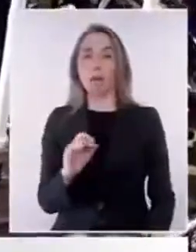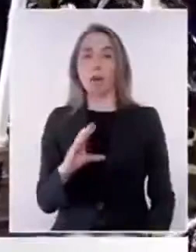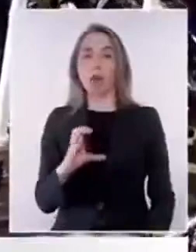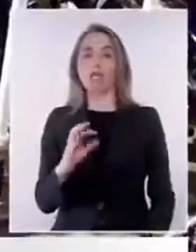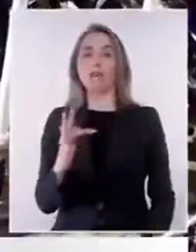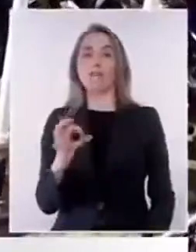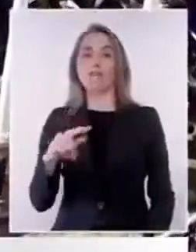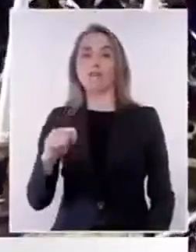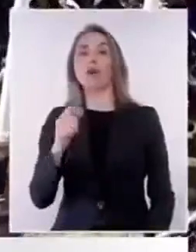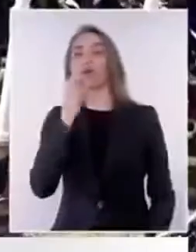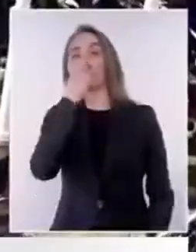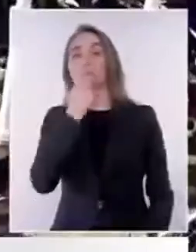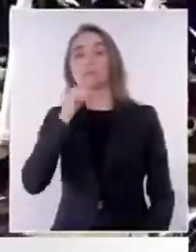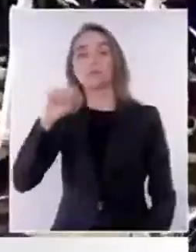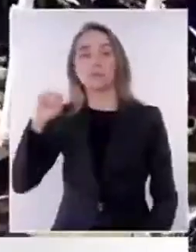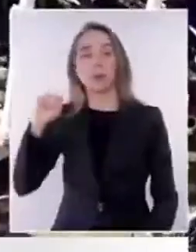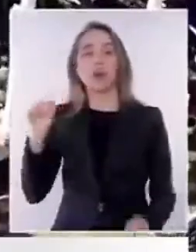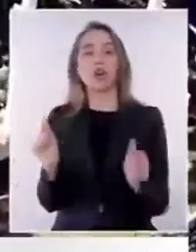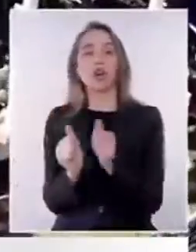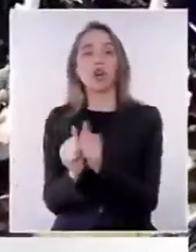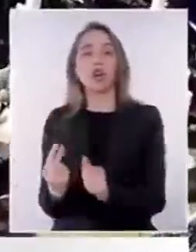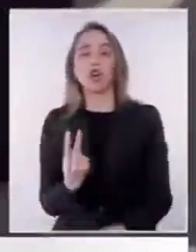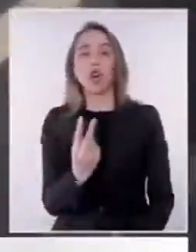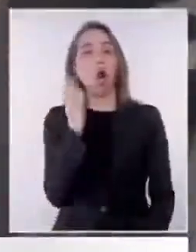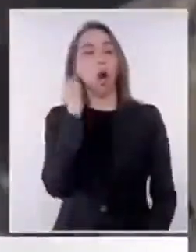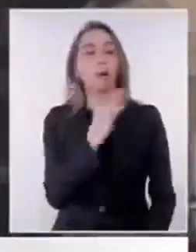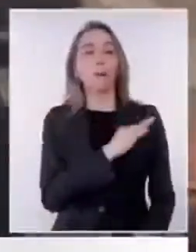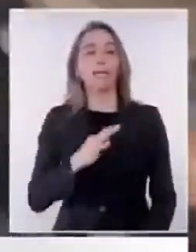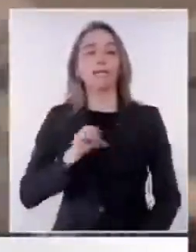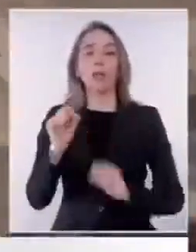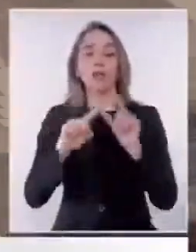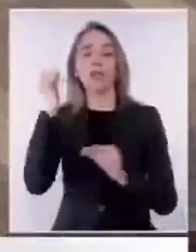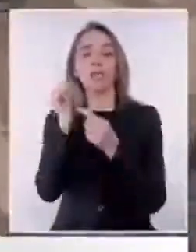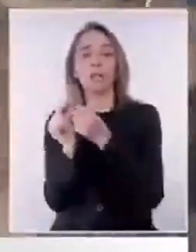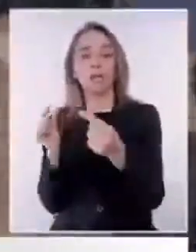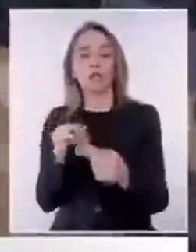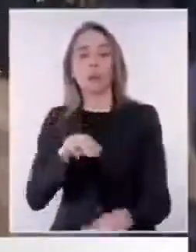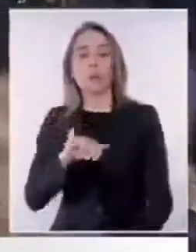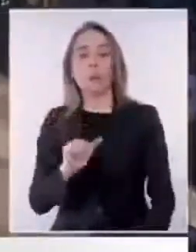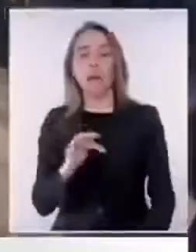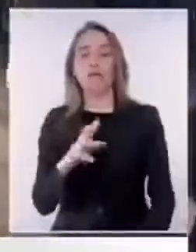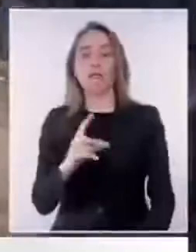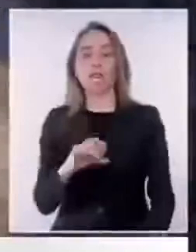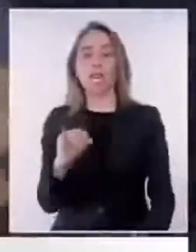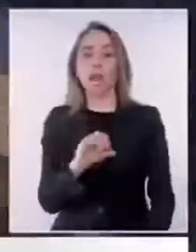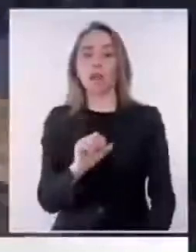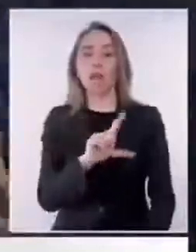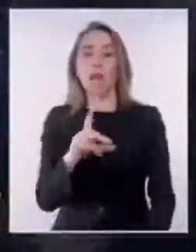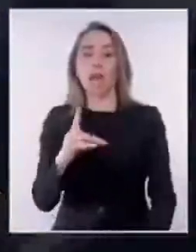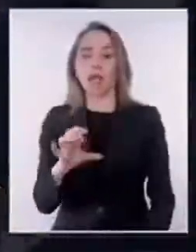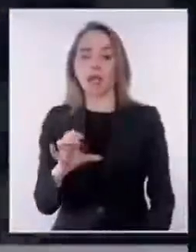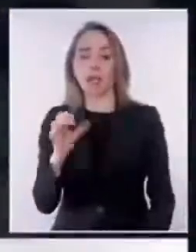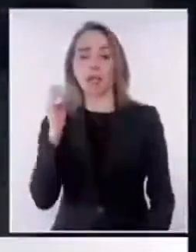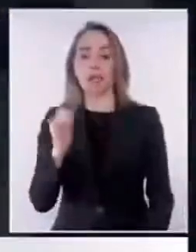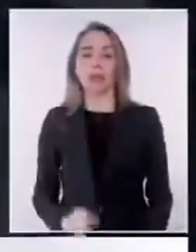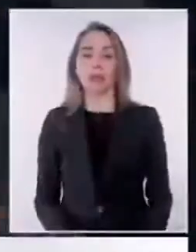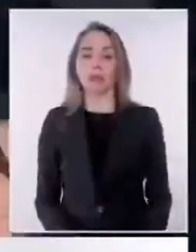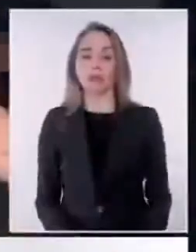Font, quien será acompañado por la Ministra de Defensa Nacional, Maya Fernández Allende.